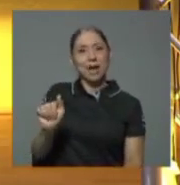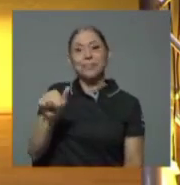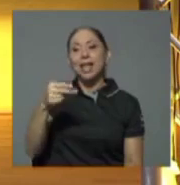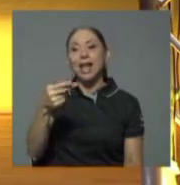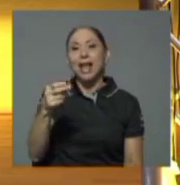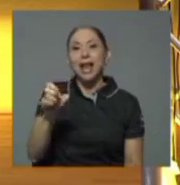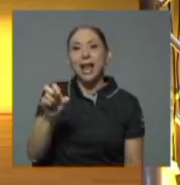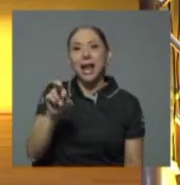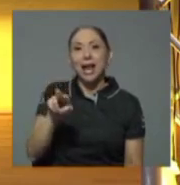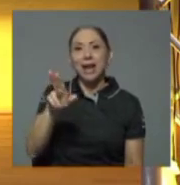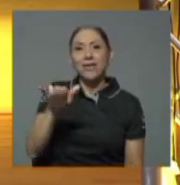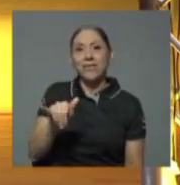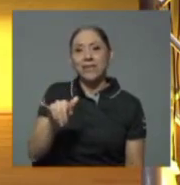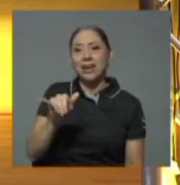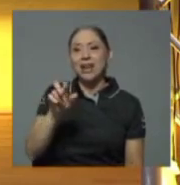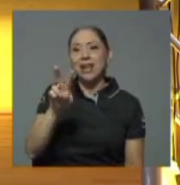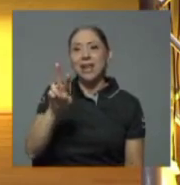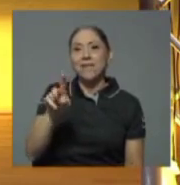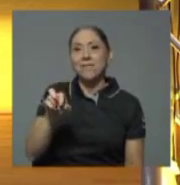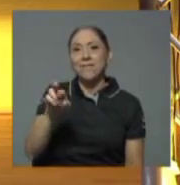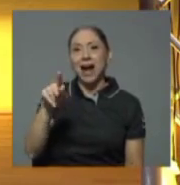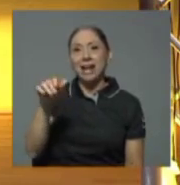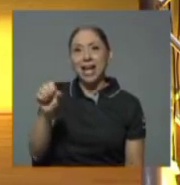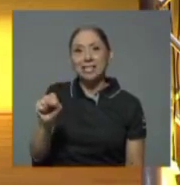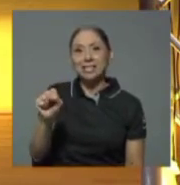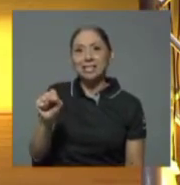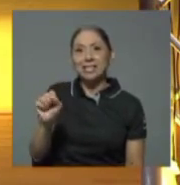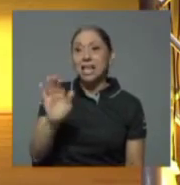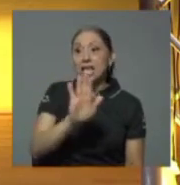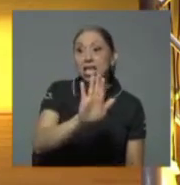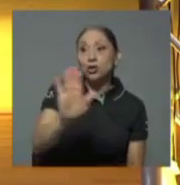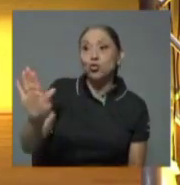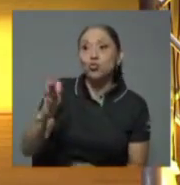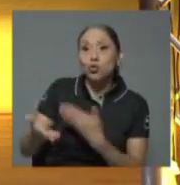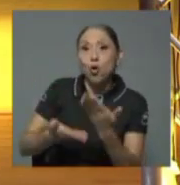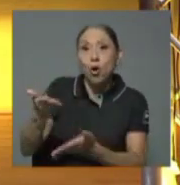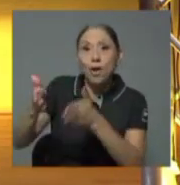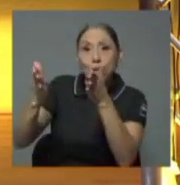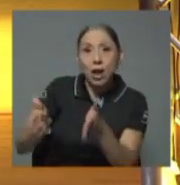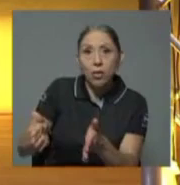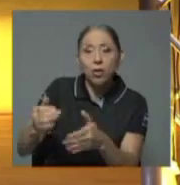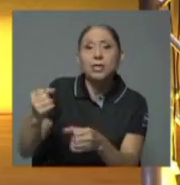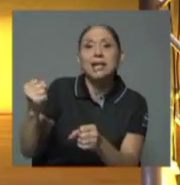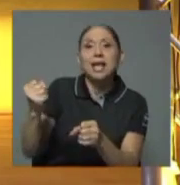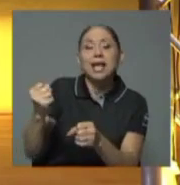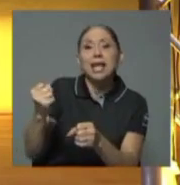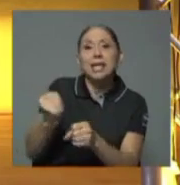y sus muchachos están haciendo